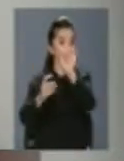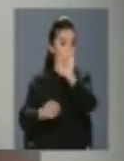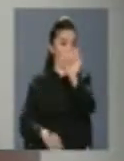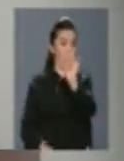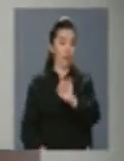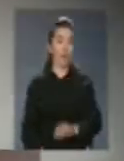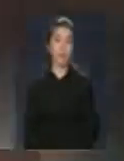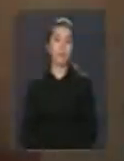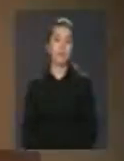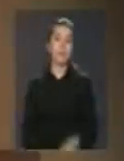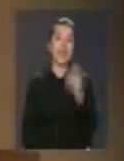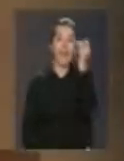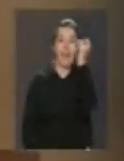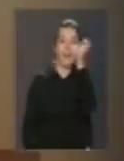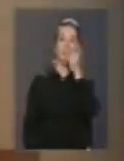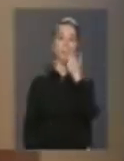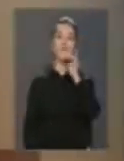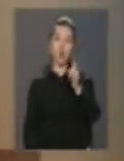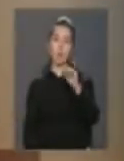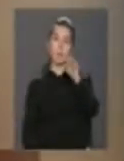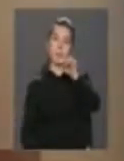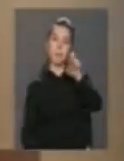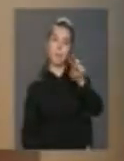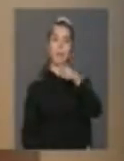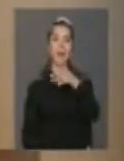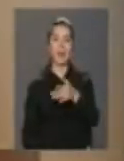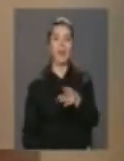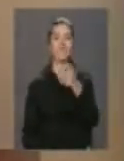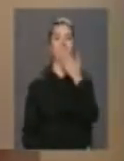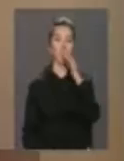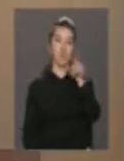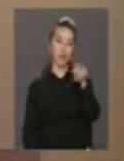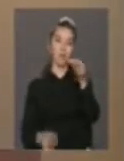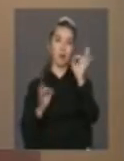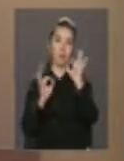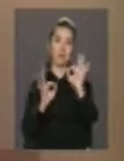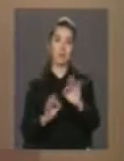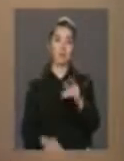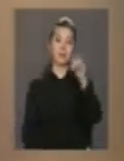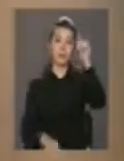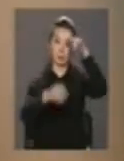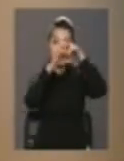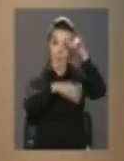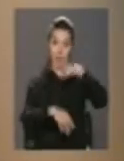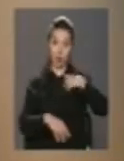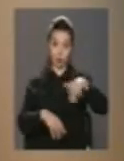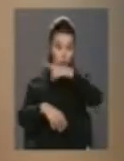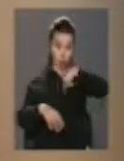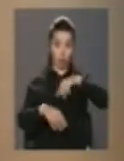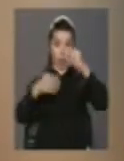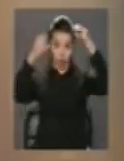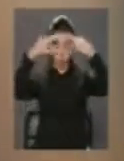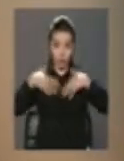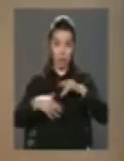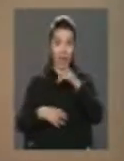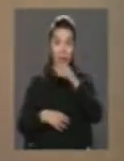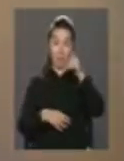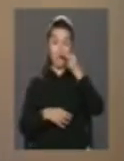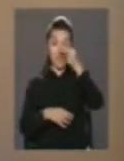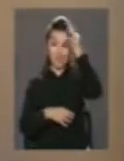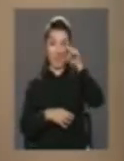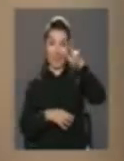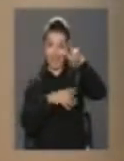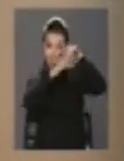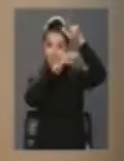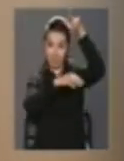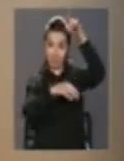forestales. La ingeniosa broma de estos padres funcionó. Va a pasar el supertanque. ¿Y nos vamos para todo? Pero mira para arriba, pues